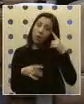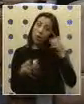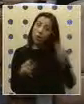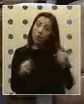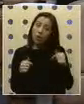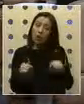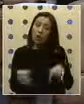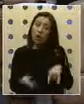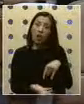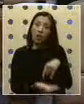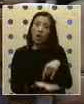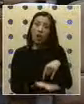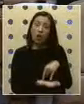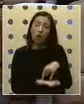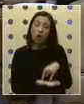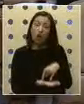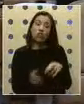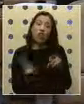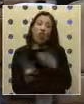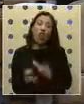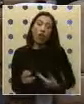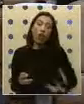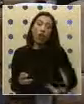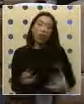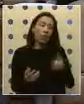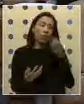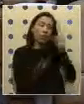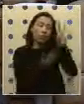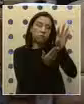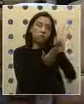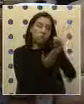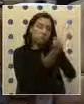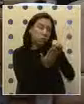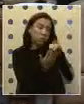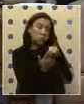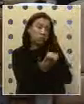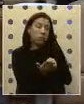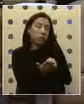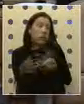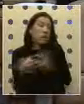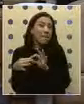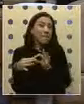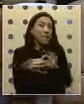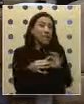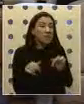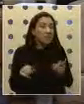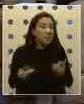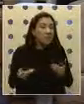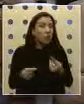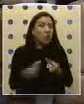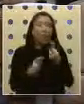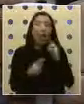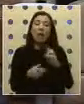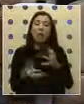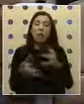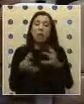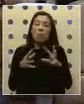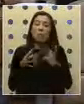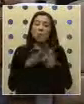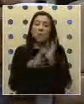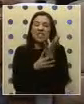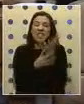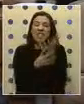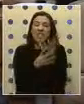bueno que este Congreso, y ojalá el gobierno tomara nota, que la razón de ser de esto es que hay un mundo que se